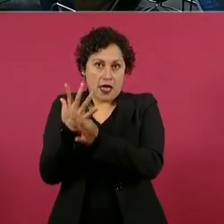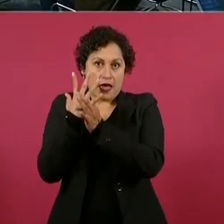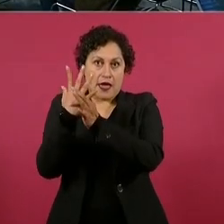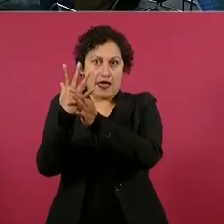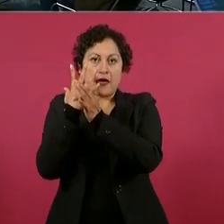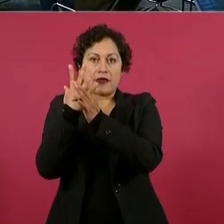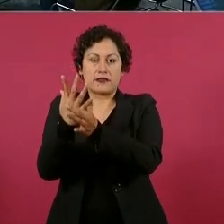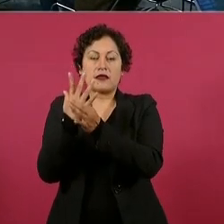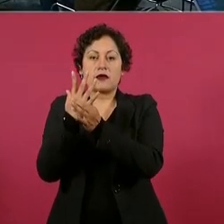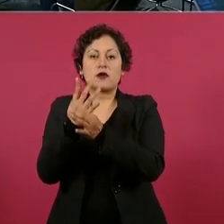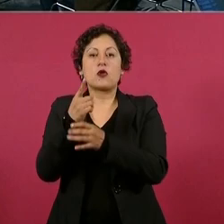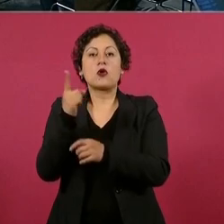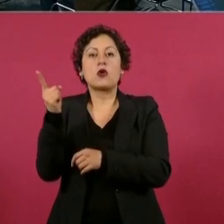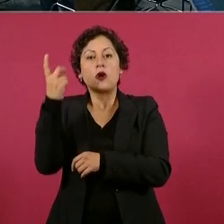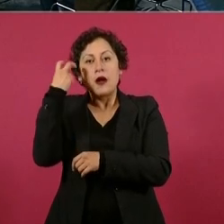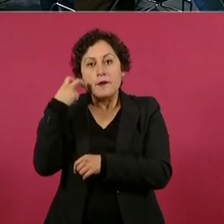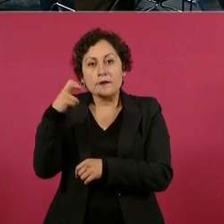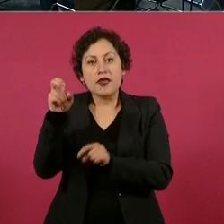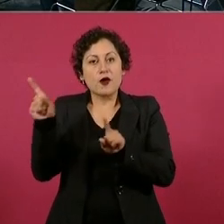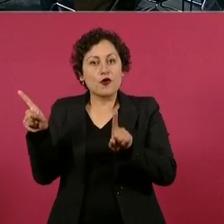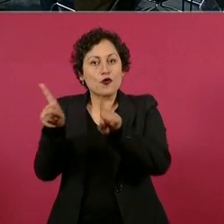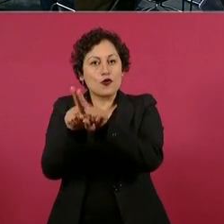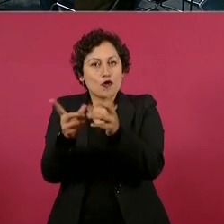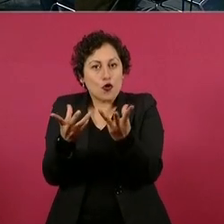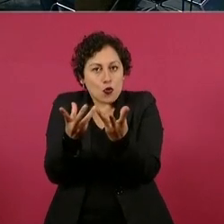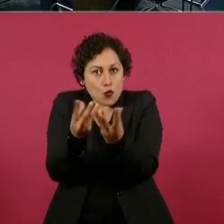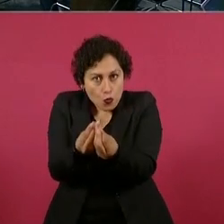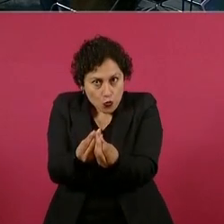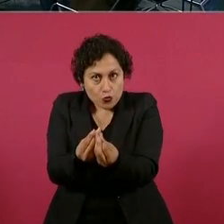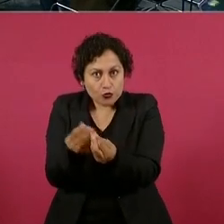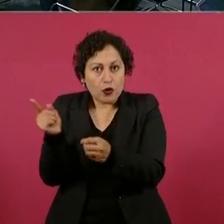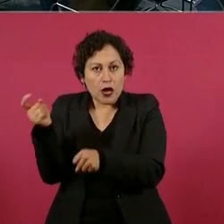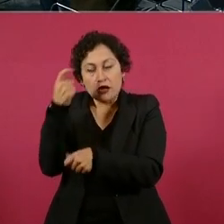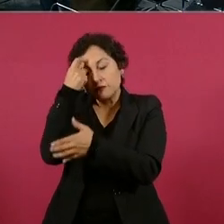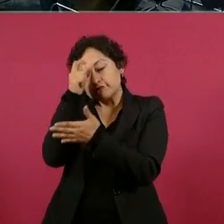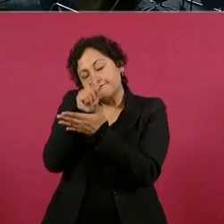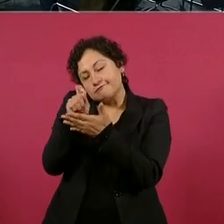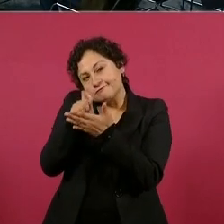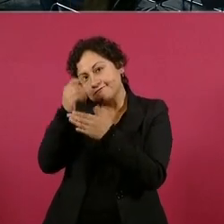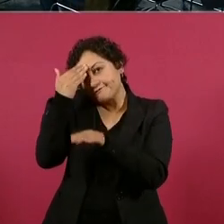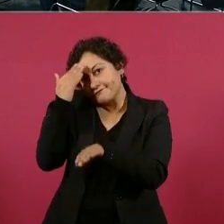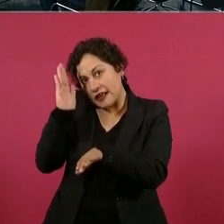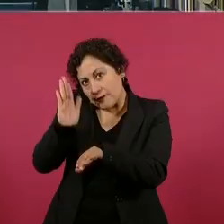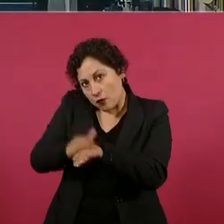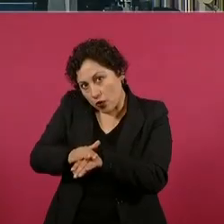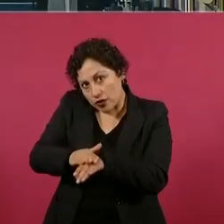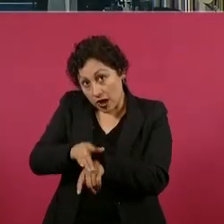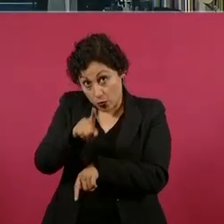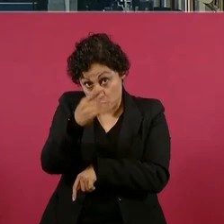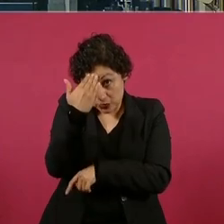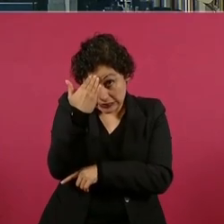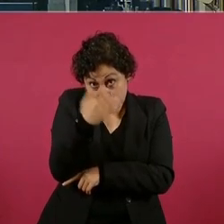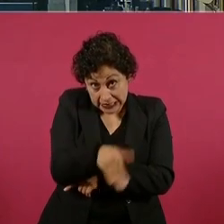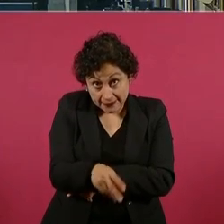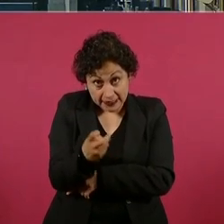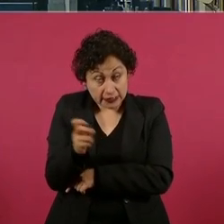de giras que está haciendo con usted, de un libro. Entonces, ¿sí han comentado al respecto de eso, de la transición? No, pero ella